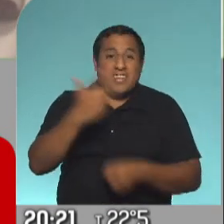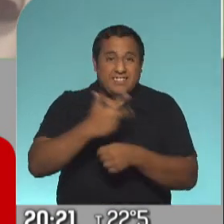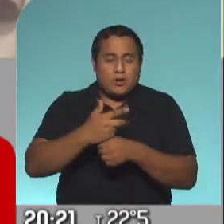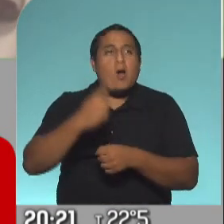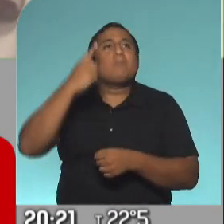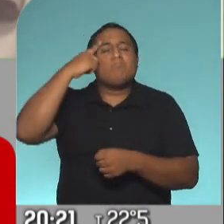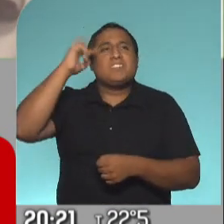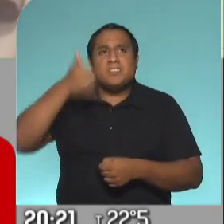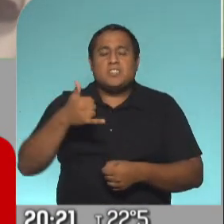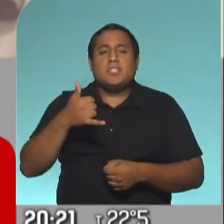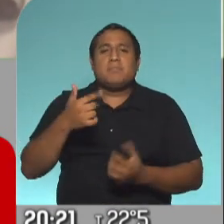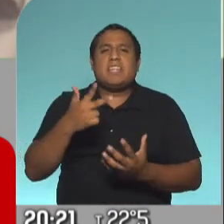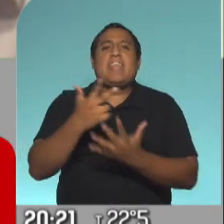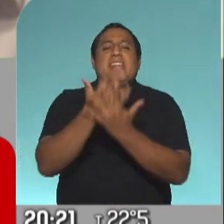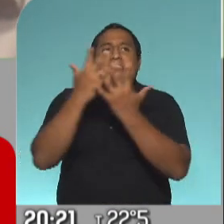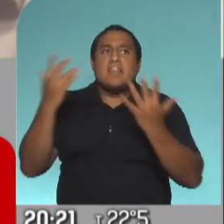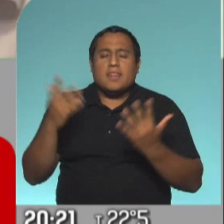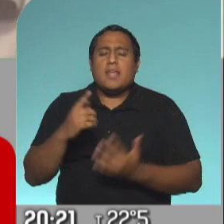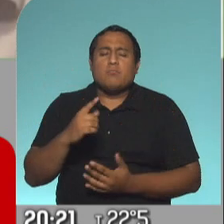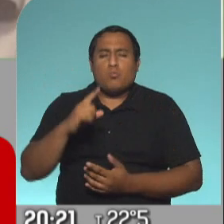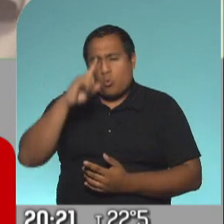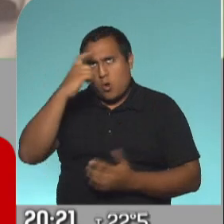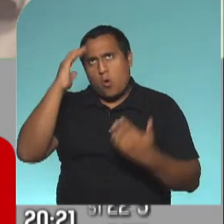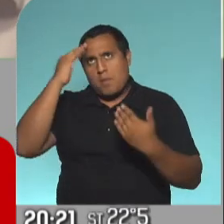adhiere al duelo nacional decretado por el gobierno.